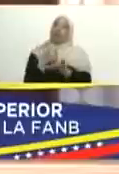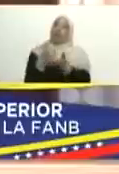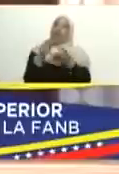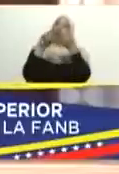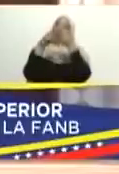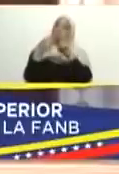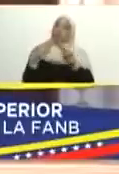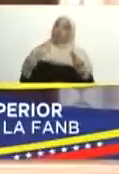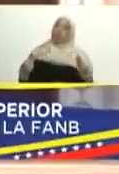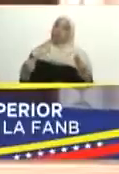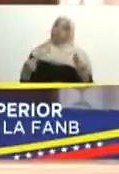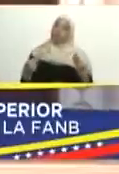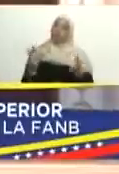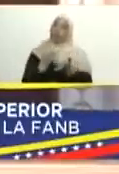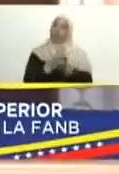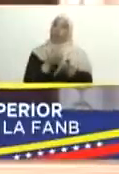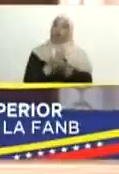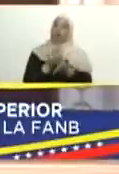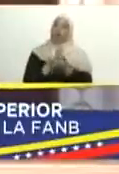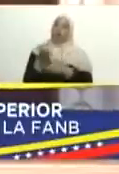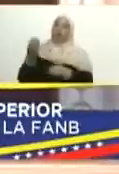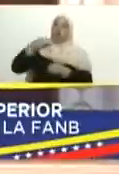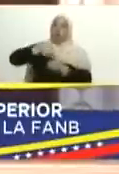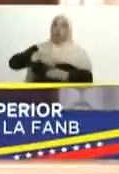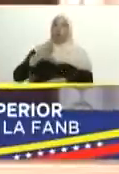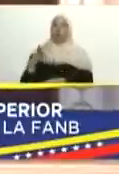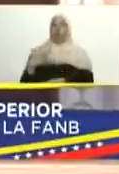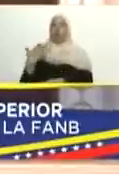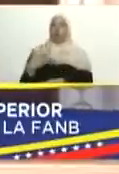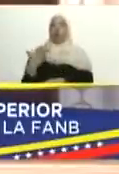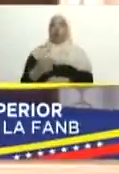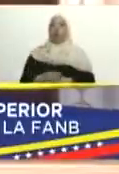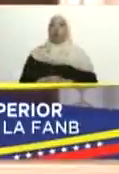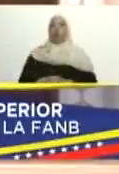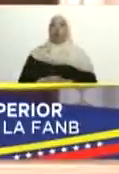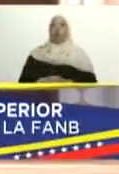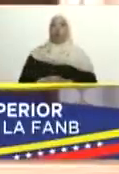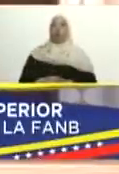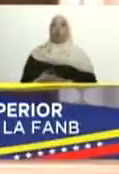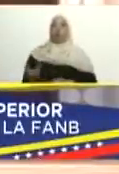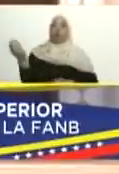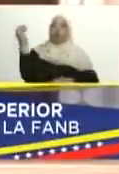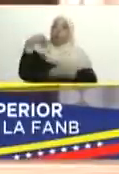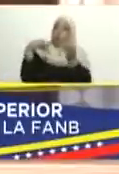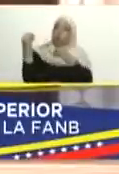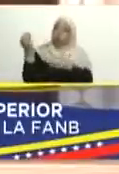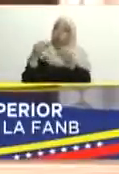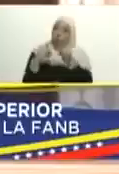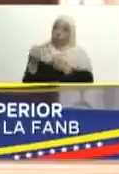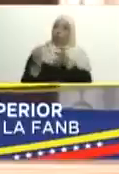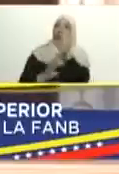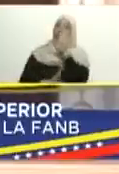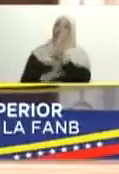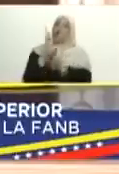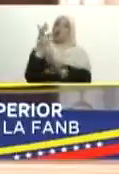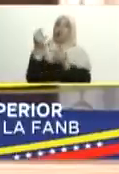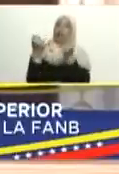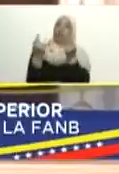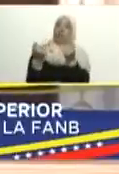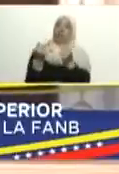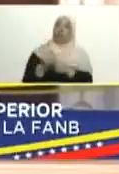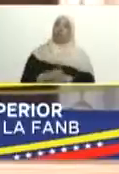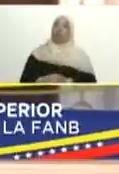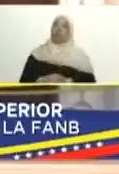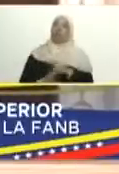paz, la estabilidad interna y la armonía, más terreno ganará la recuperación económica,